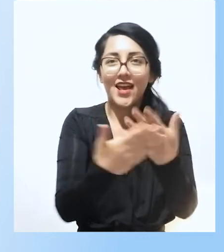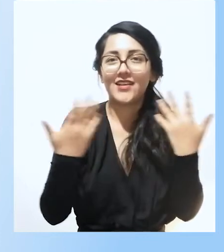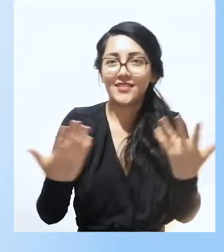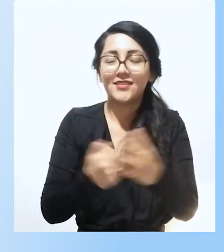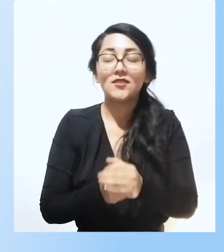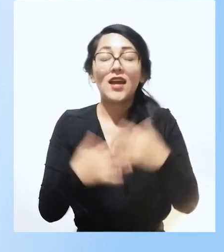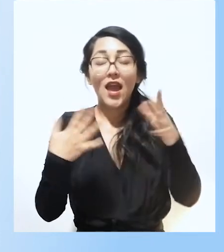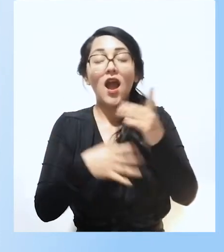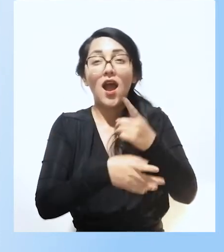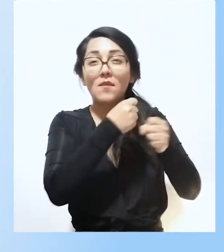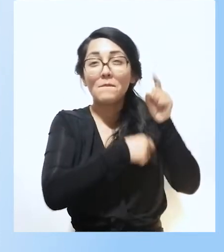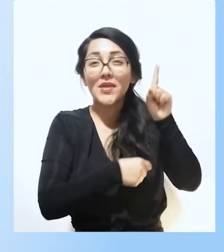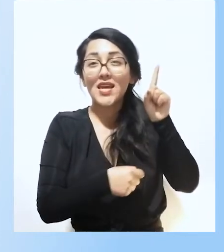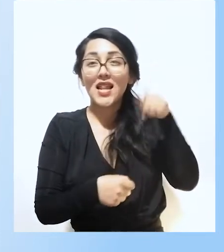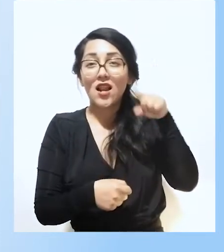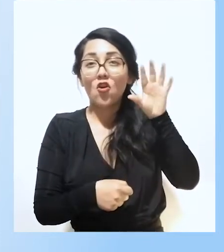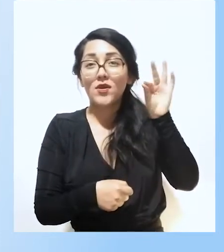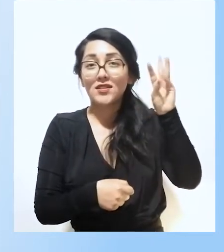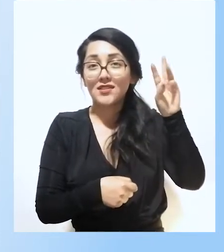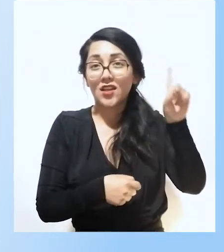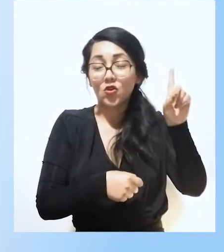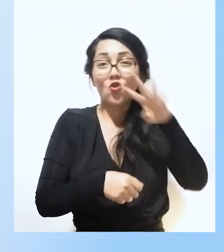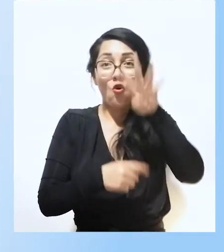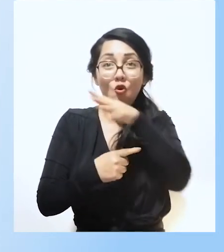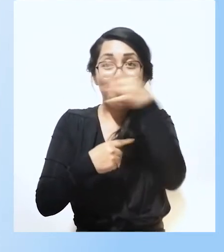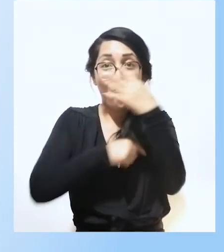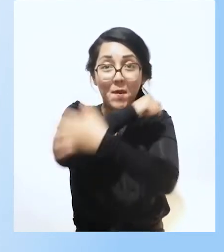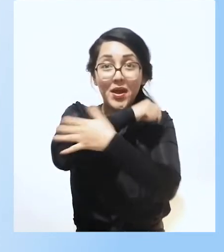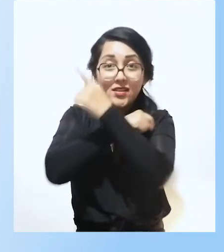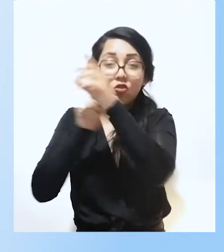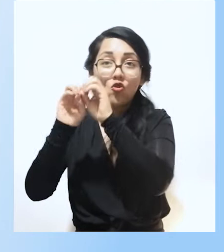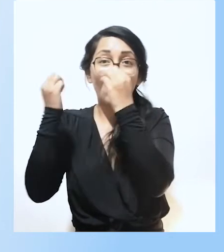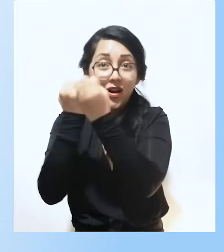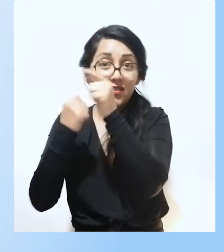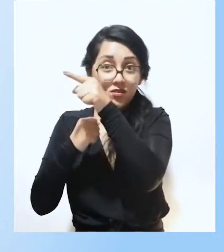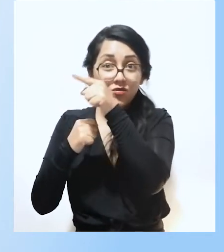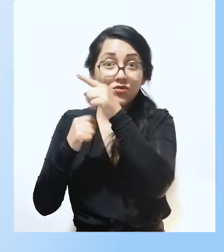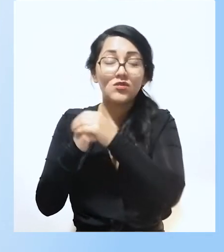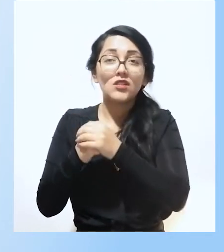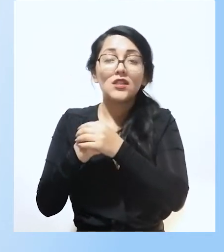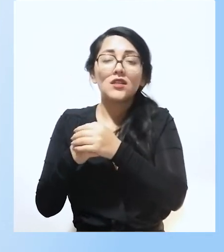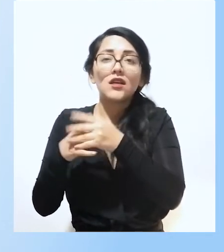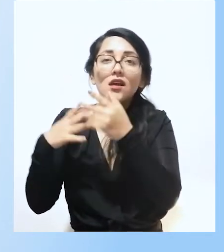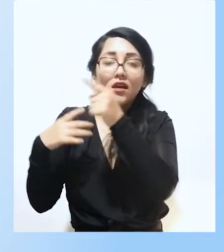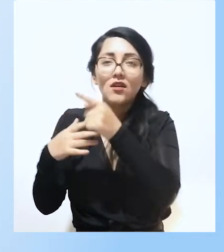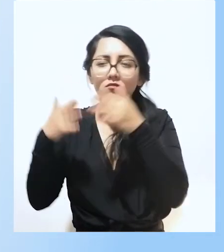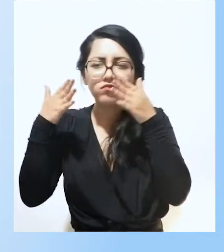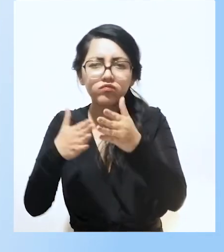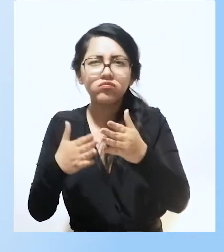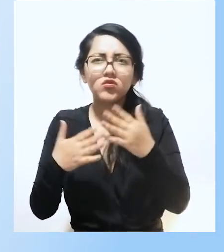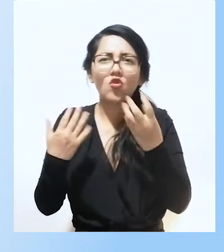en 1961, en el Reino Unido, cuando una asociación de tipo nacional, que estaba centrada en el bienestar de los